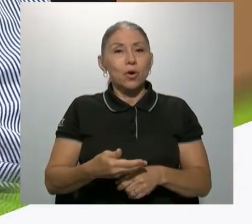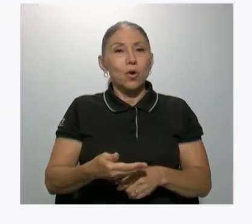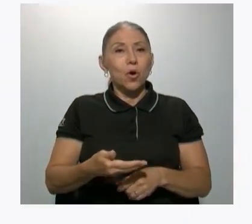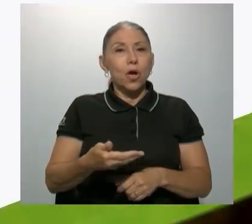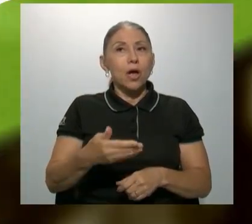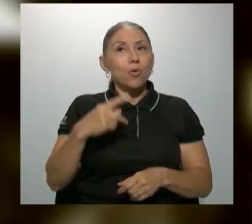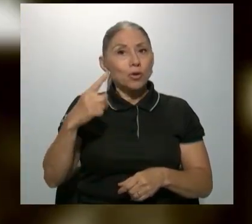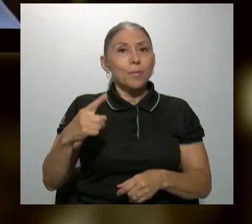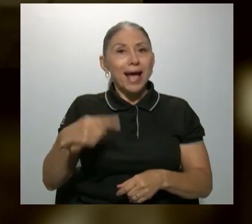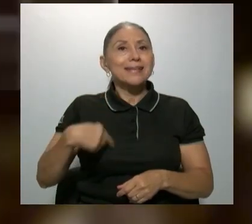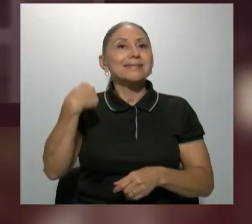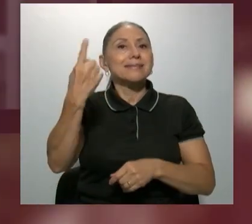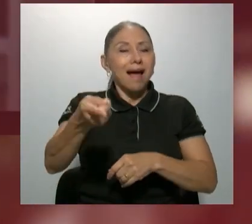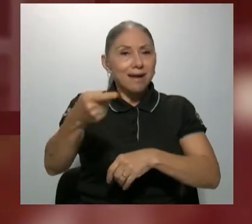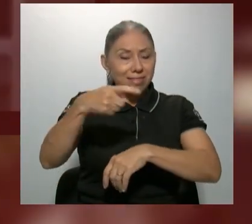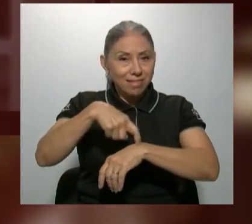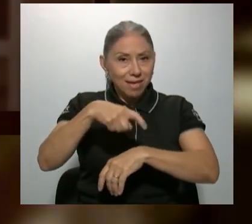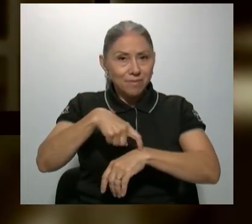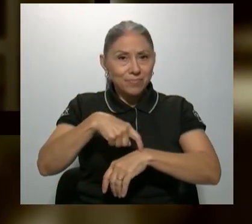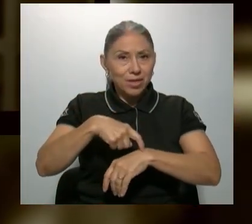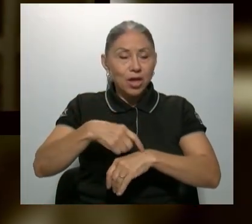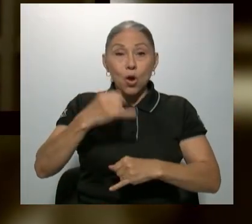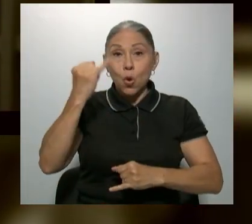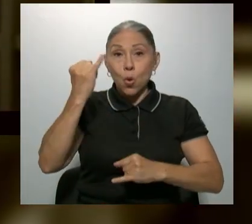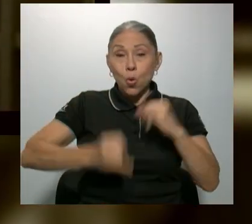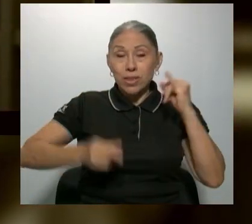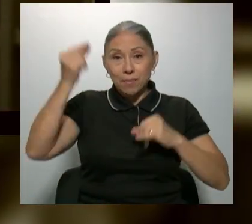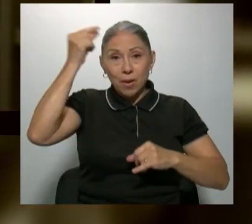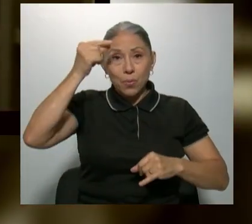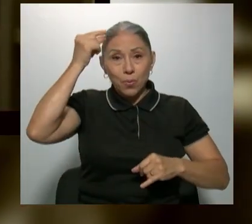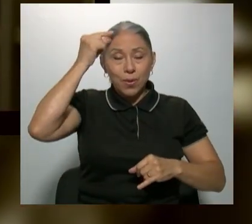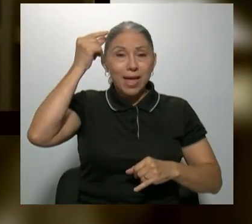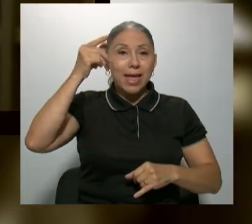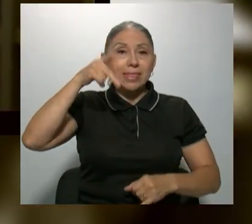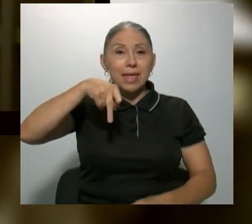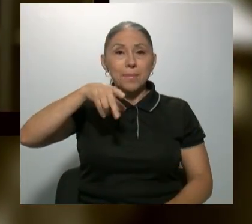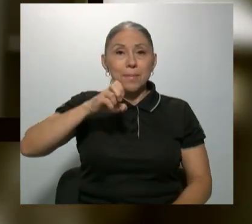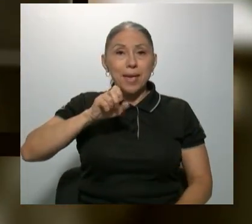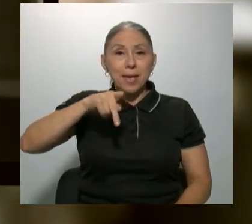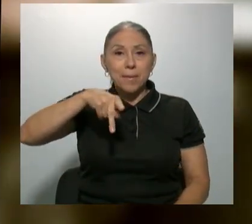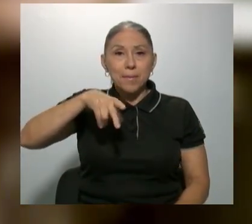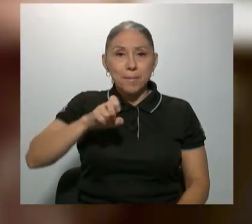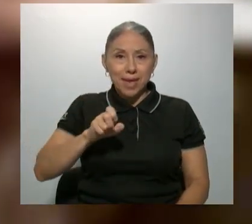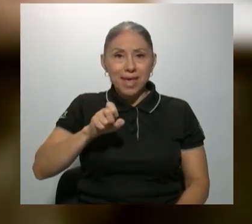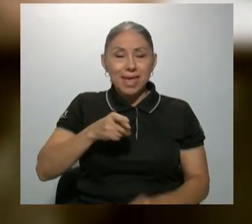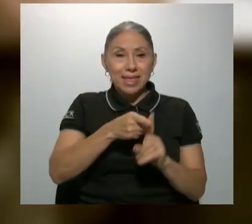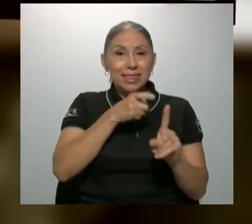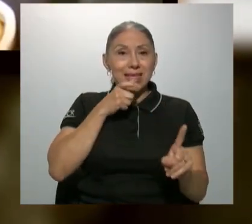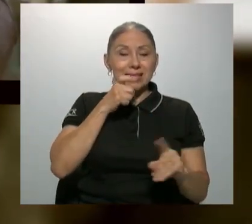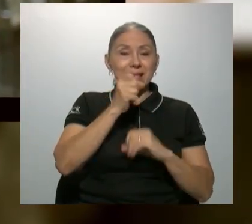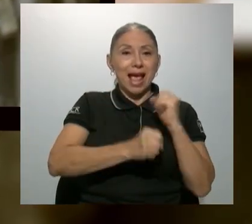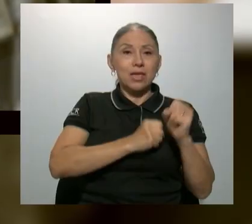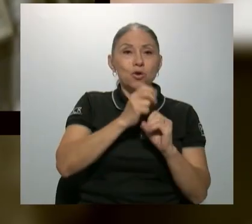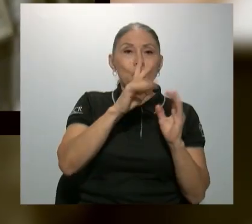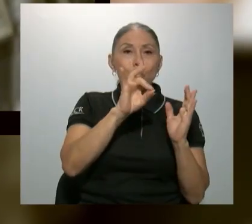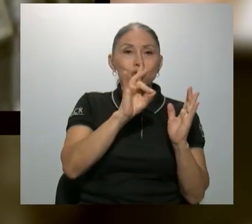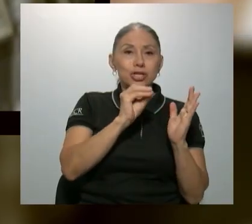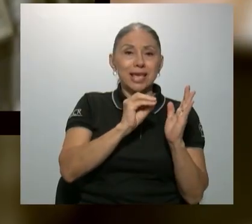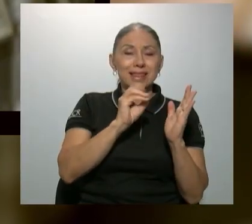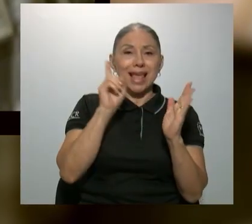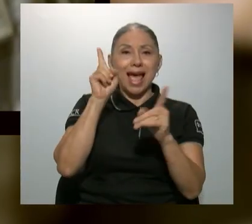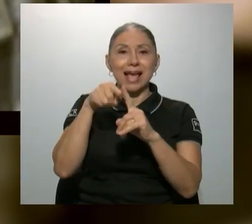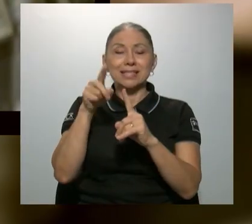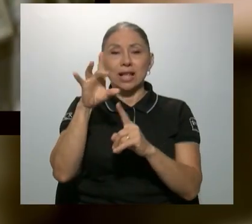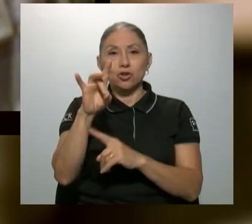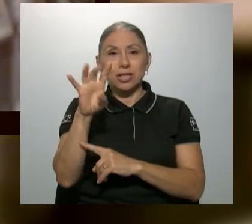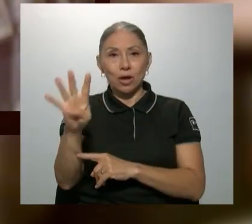más tarde, en la última administración de don Pepe, del 80 al 84, se funda